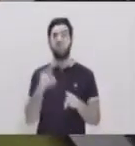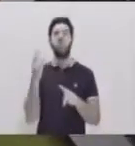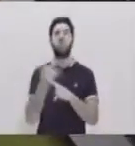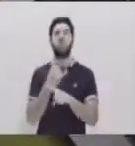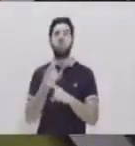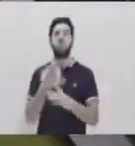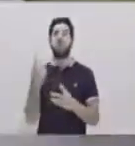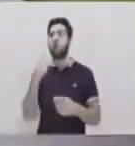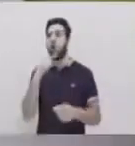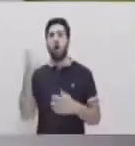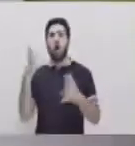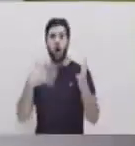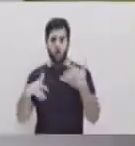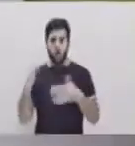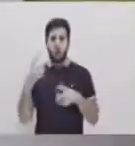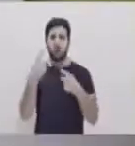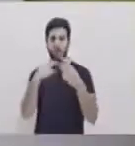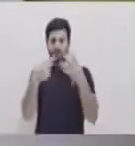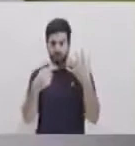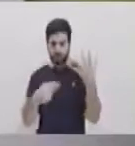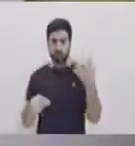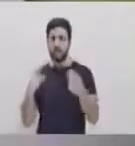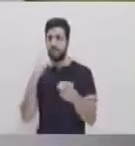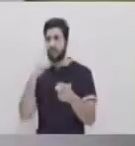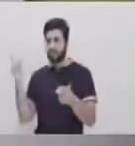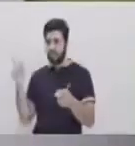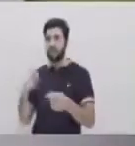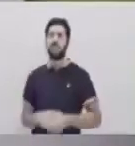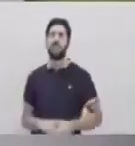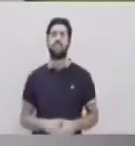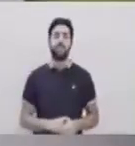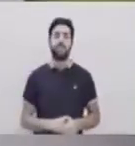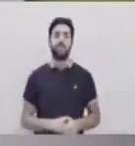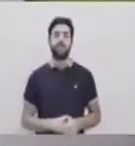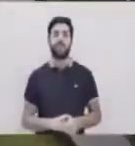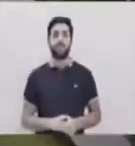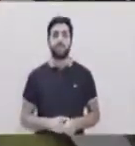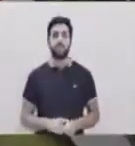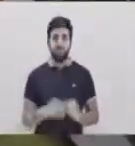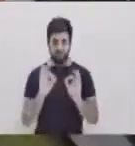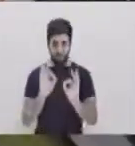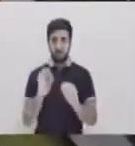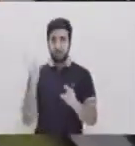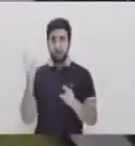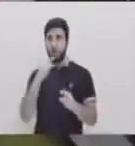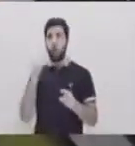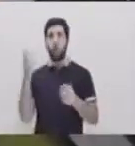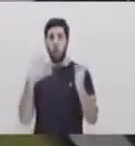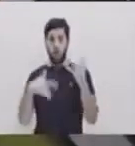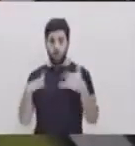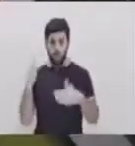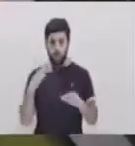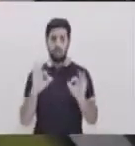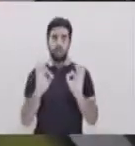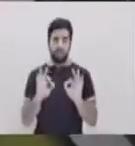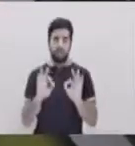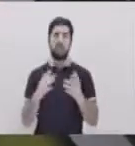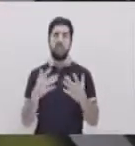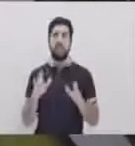Podemos utilizar colorantes de los que utilizamos para la cocina, colorantes vegetales también podemos usar